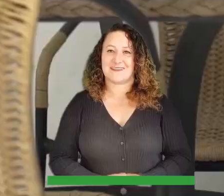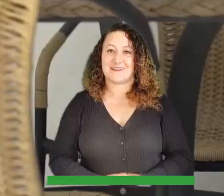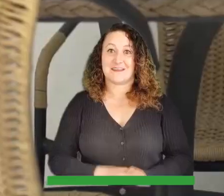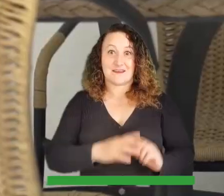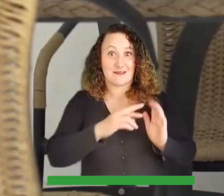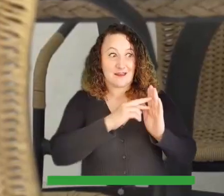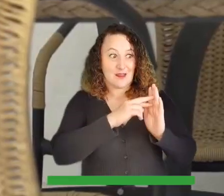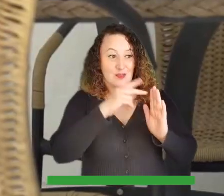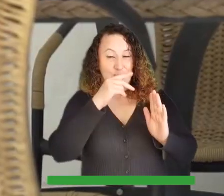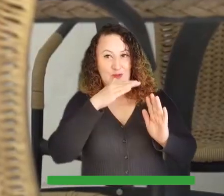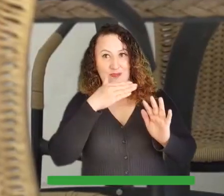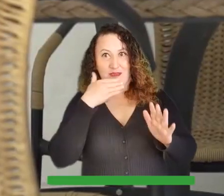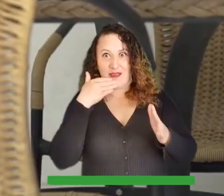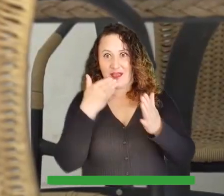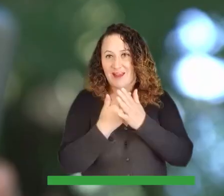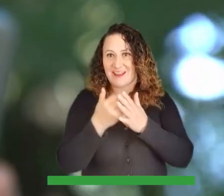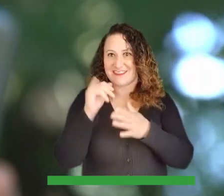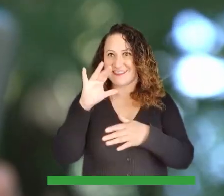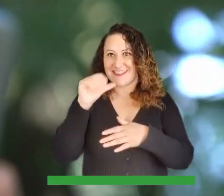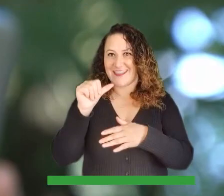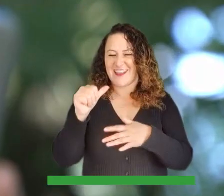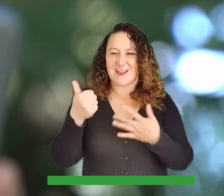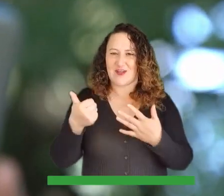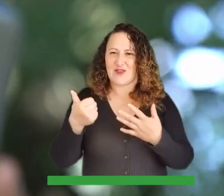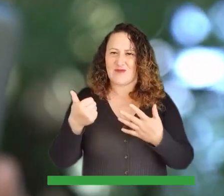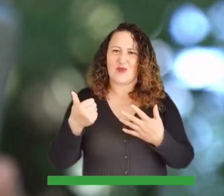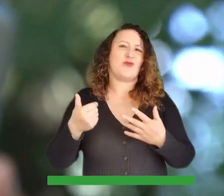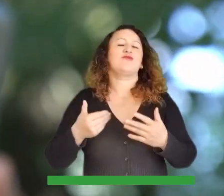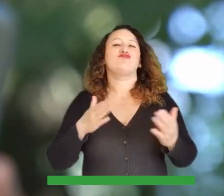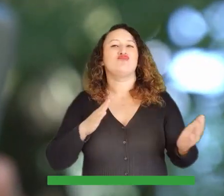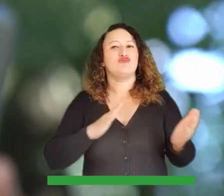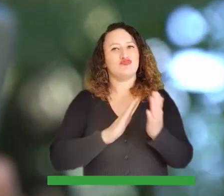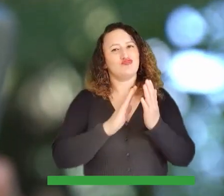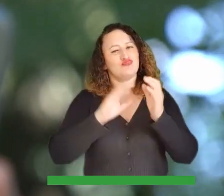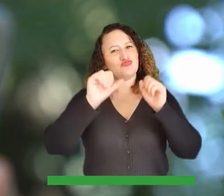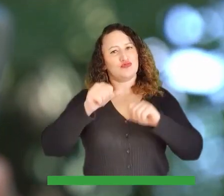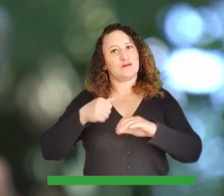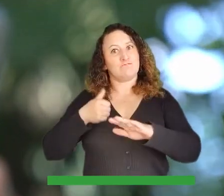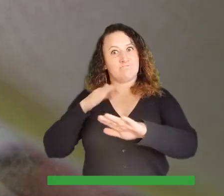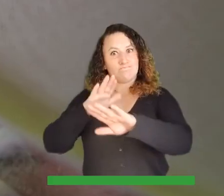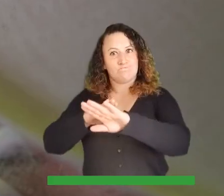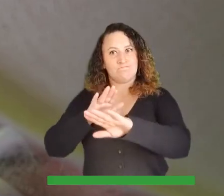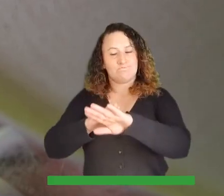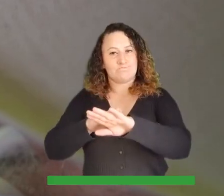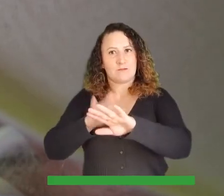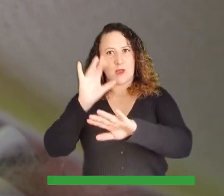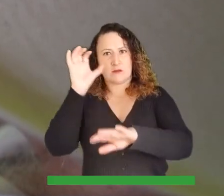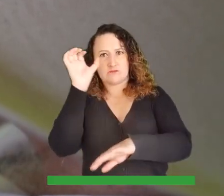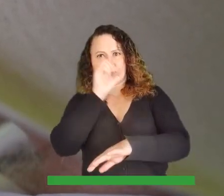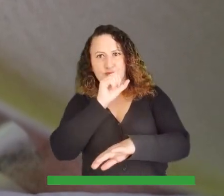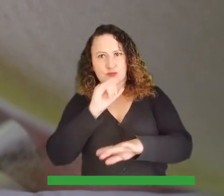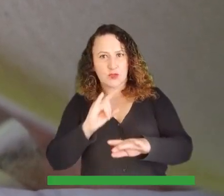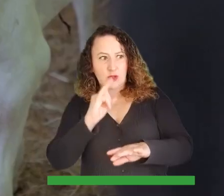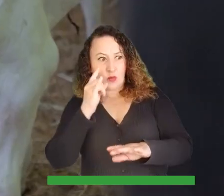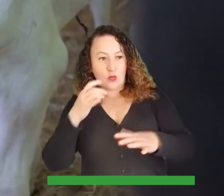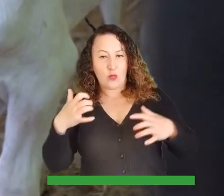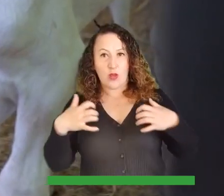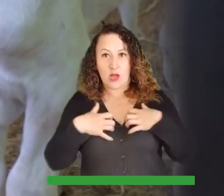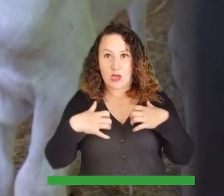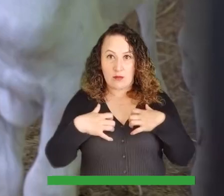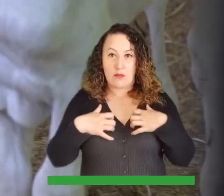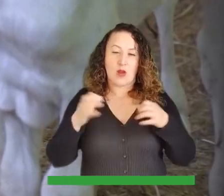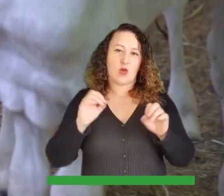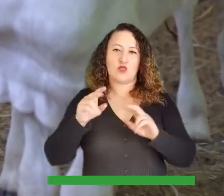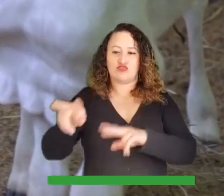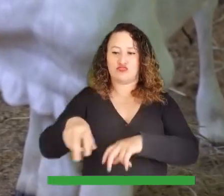Gracias a la tecnología, contarán con un ICA al alcance de la mano para notificar los síntomas que detecten en sus animales